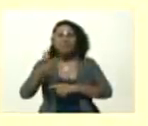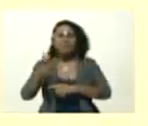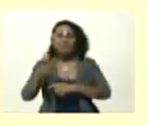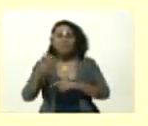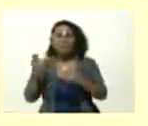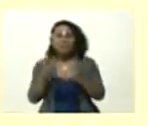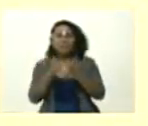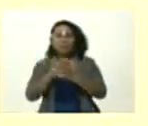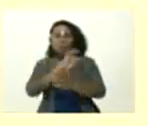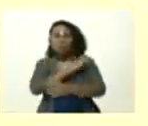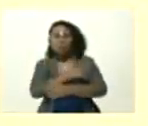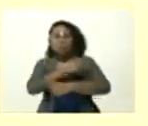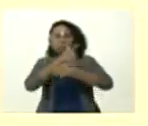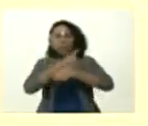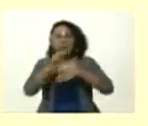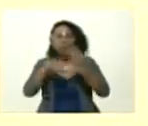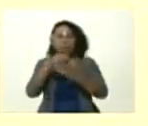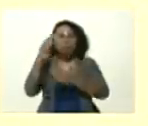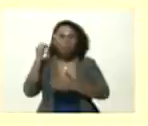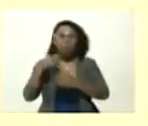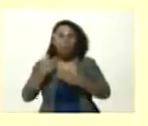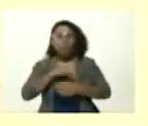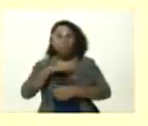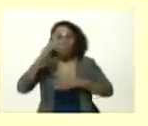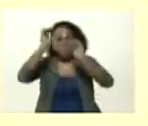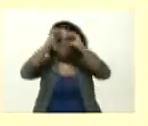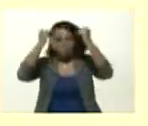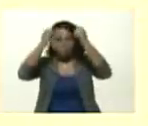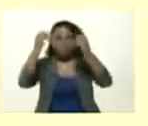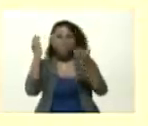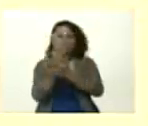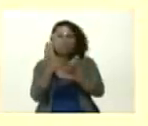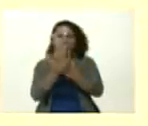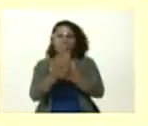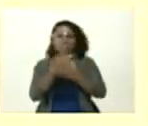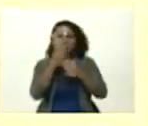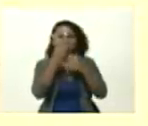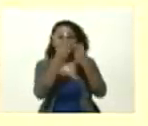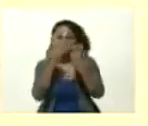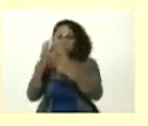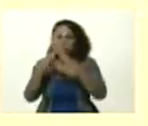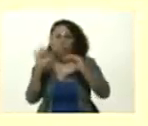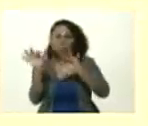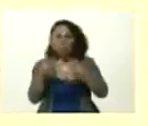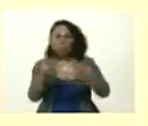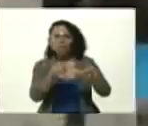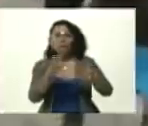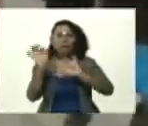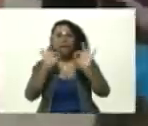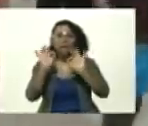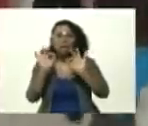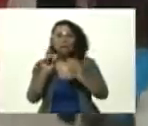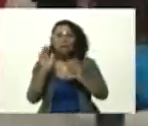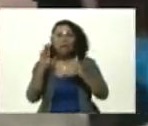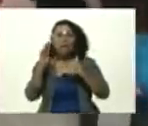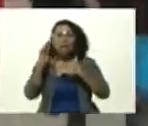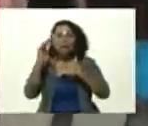Fuerza Armada Nacional Bolivariana y nuestros milicianos, que siempre están presentes en todos lados. Con respecto a las viviendas